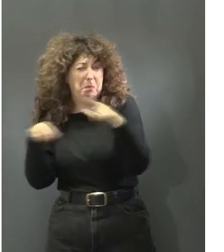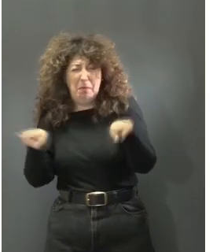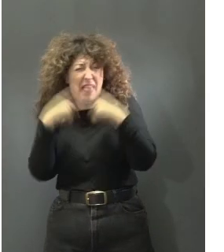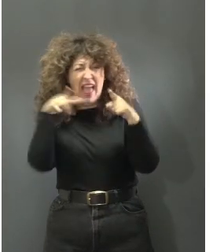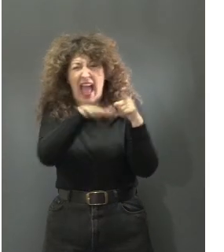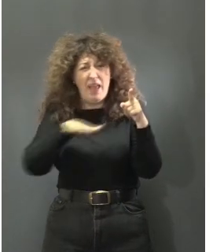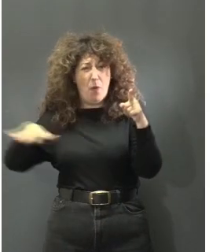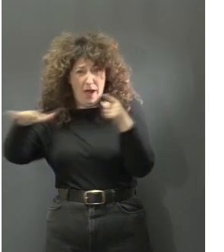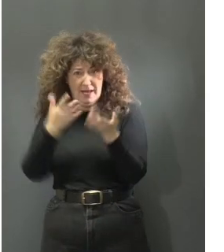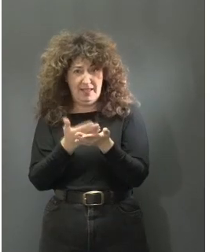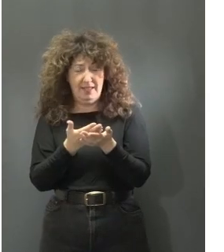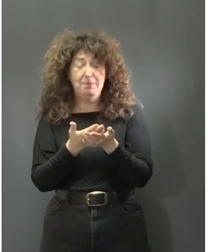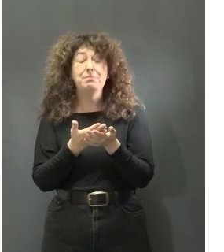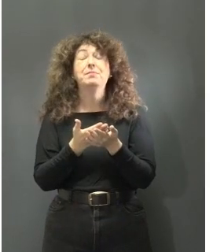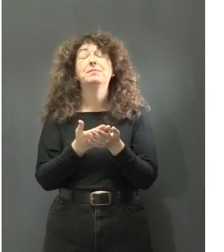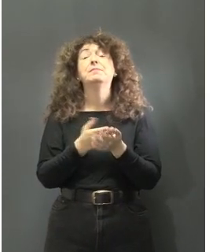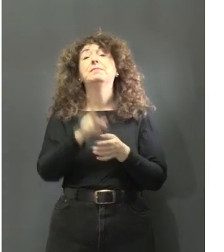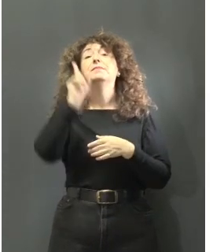Pero también